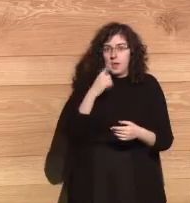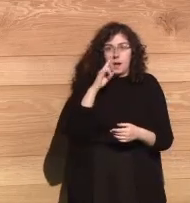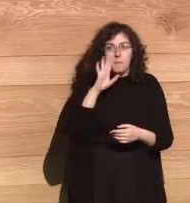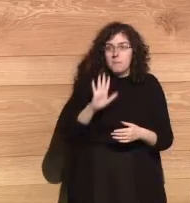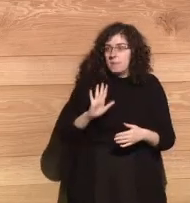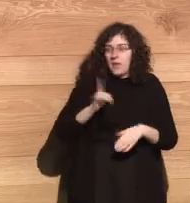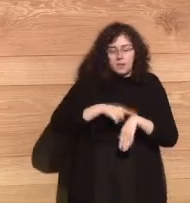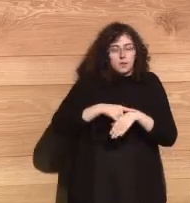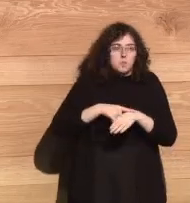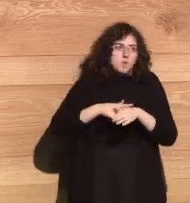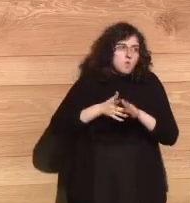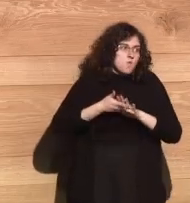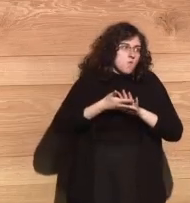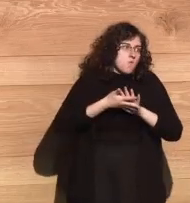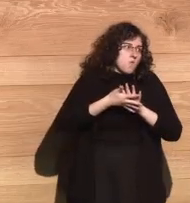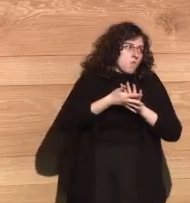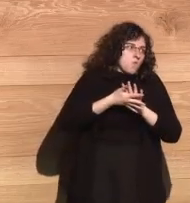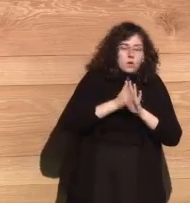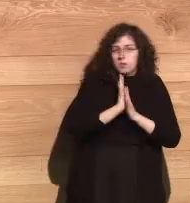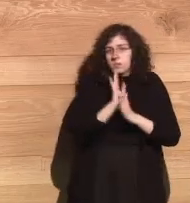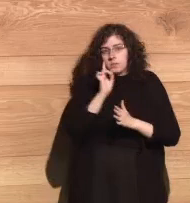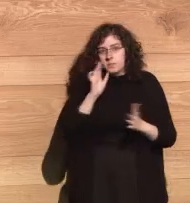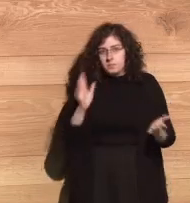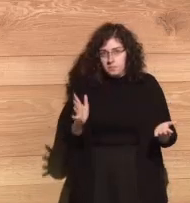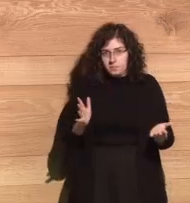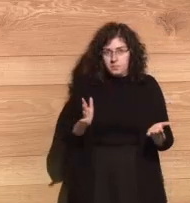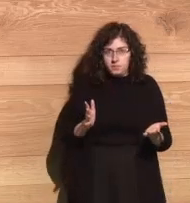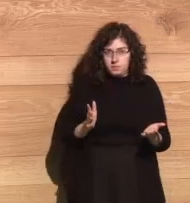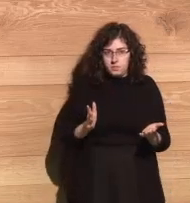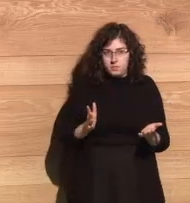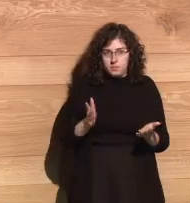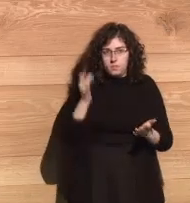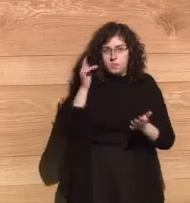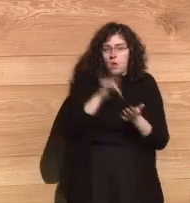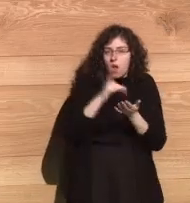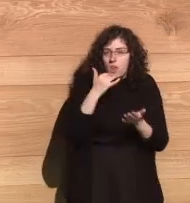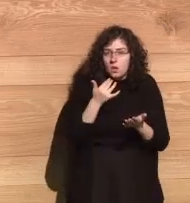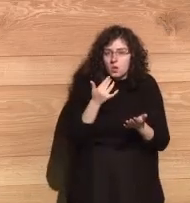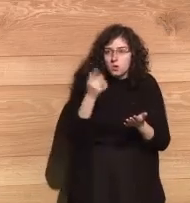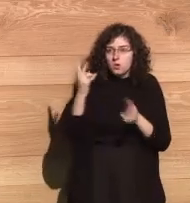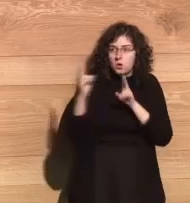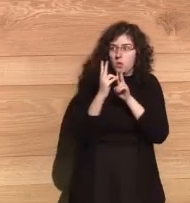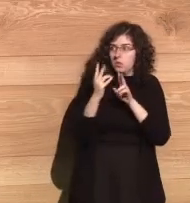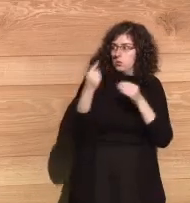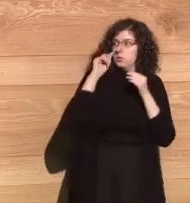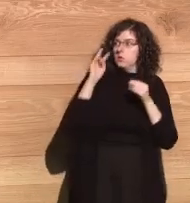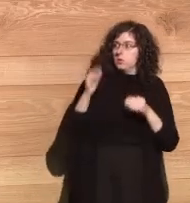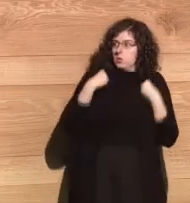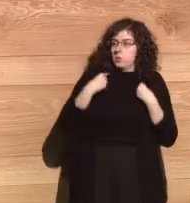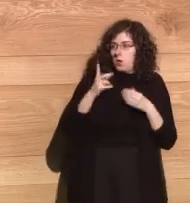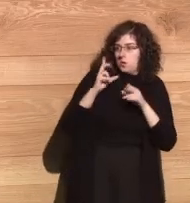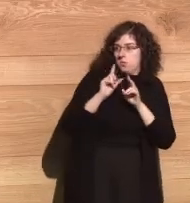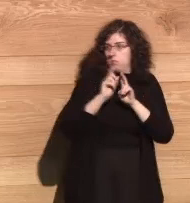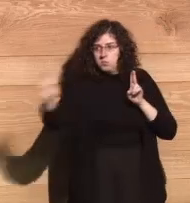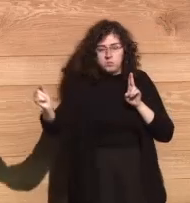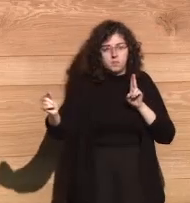una eternidad, pero es rápido, ¿no? Pero parecía una eternidad, no sé, pasó algo, se asustaron, se fueron, ¿no? Y yo me quedé con